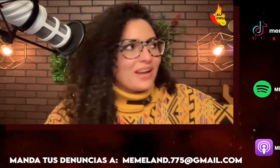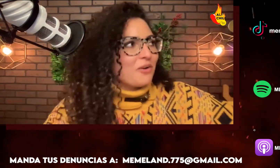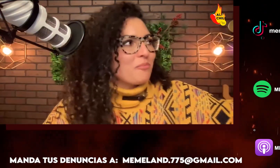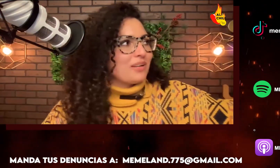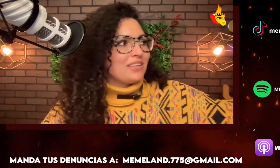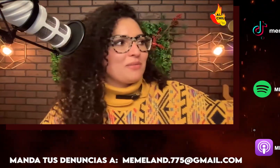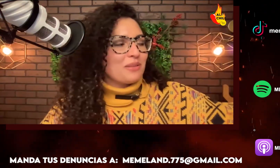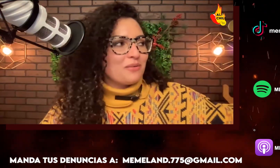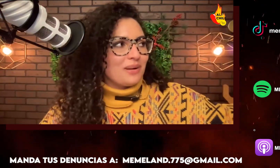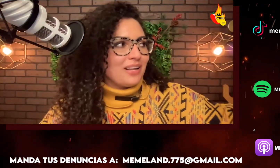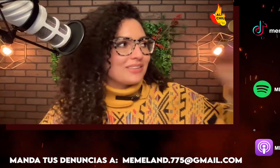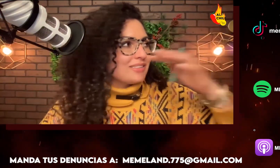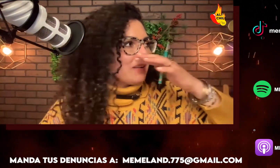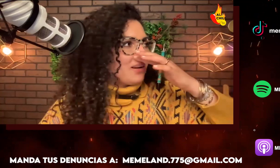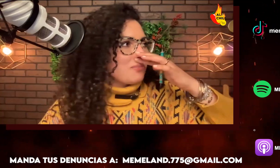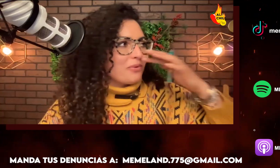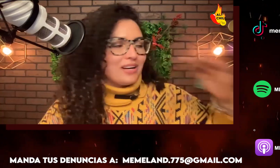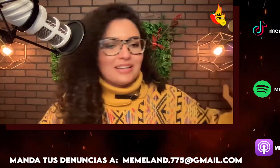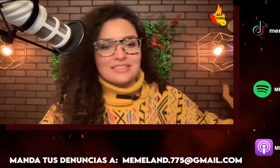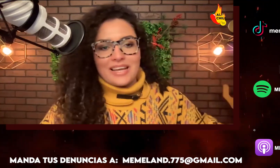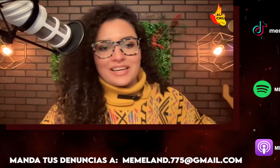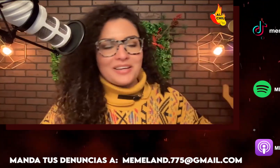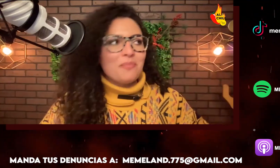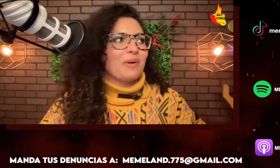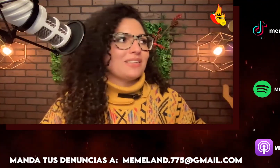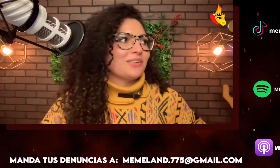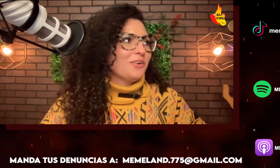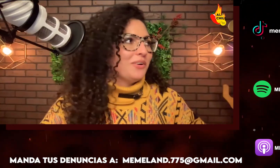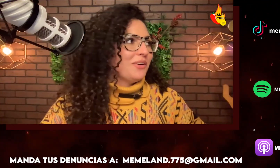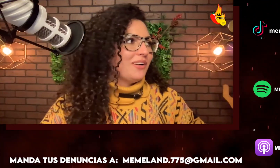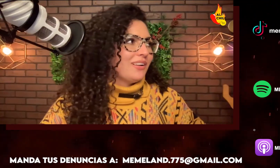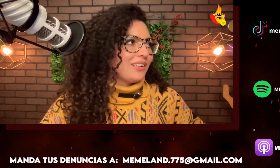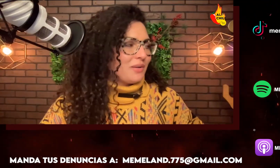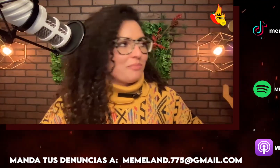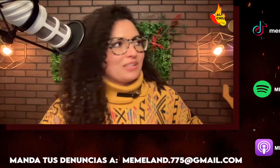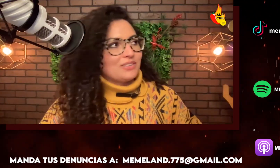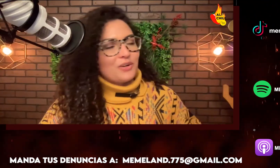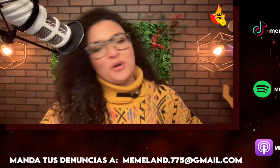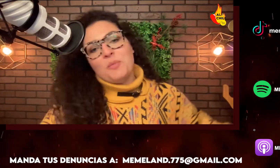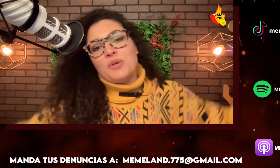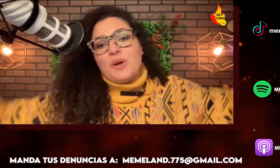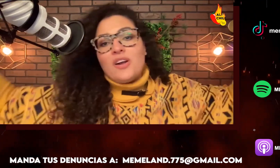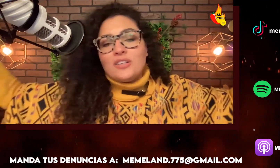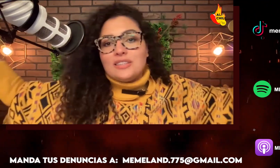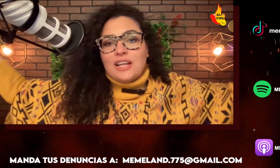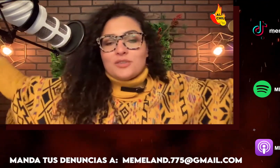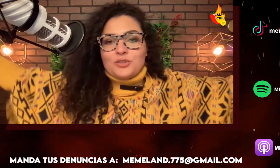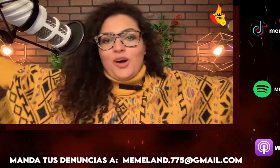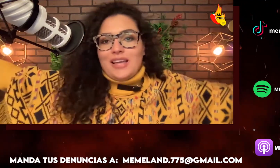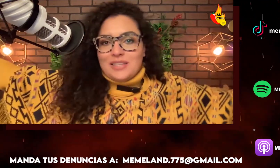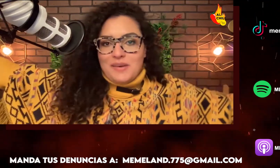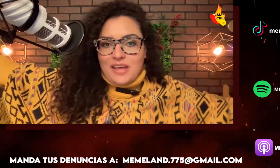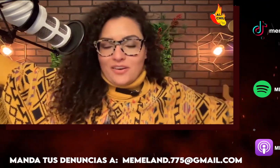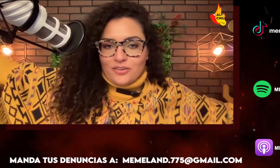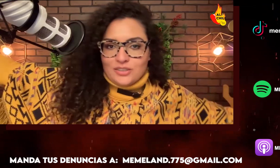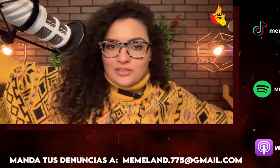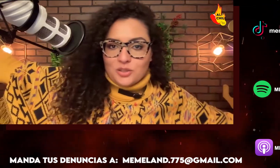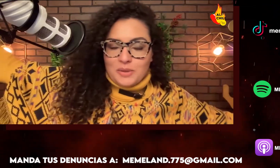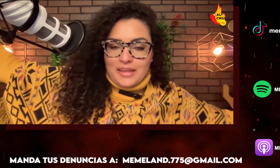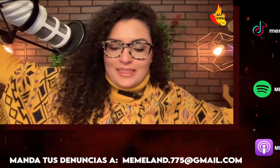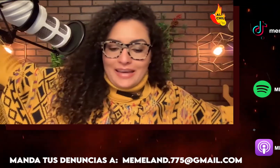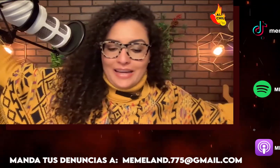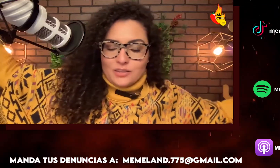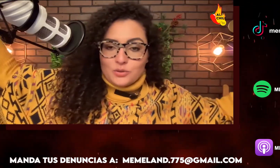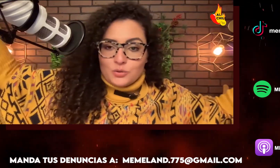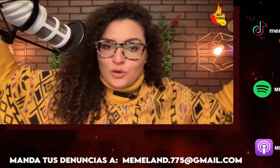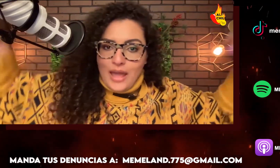de que vayan a compartir el video, le van a poner dislike. ¿Qué pasó? ¿Qué pasó? Pues bueno, si les gustó este video, no se les